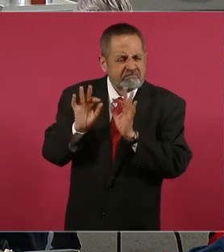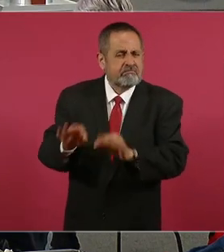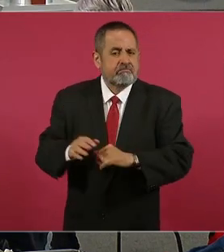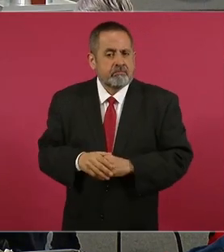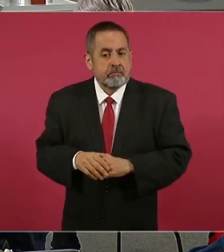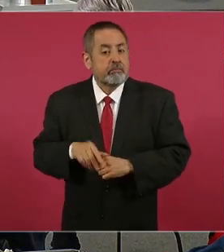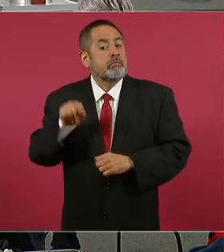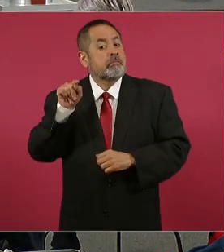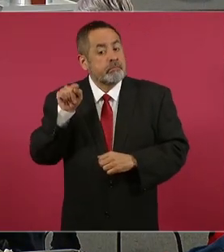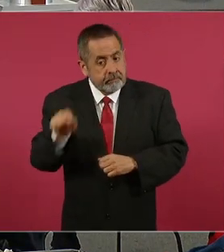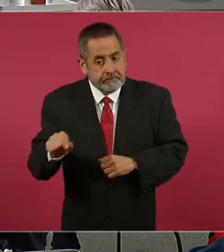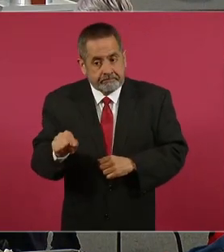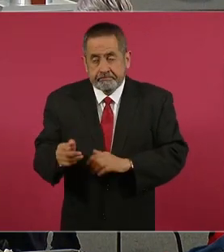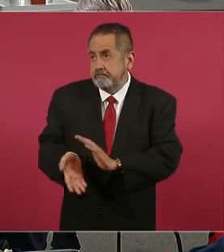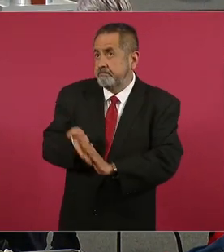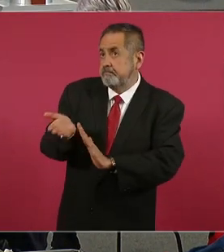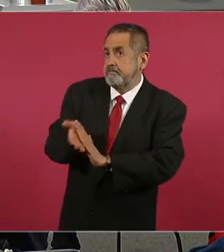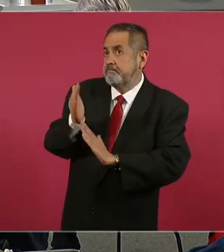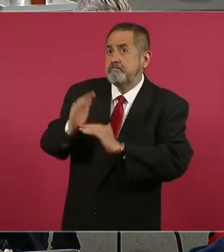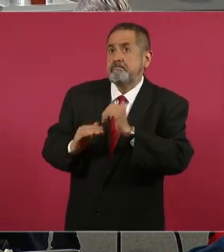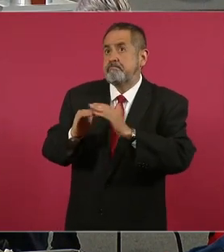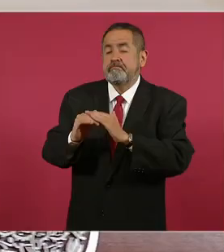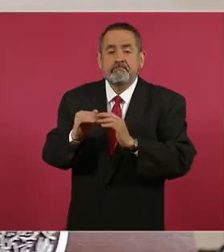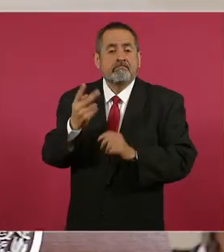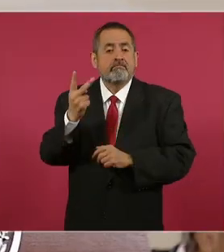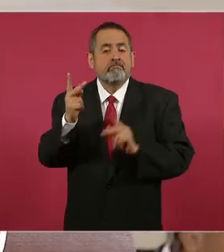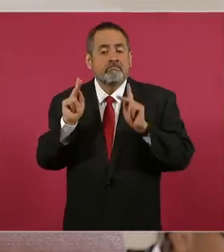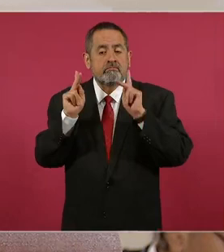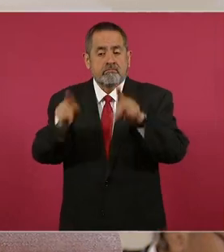construyendo dos puentes